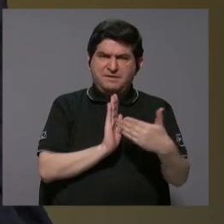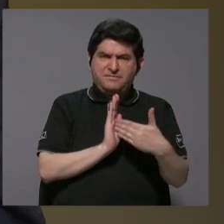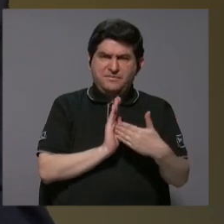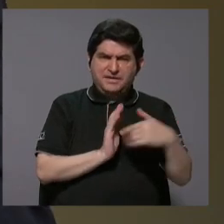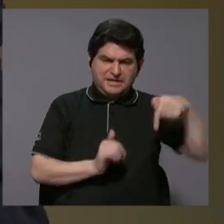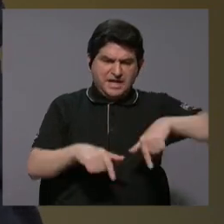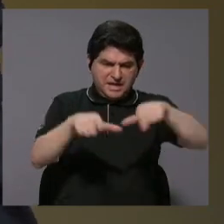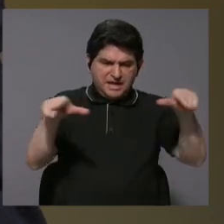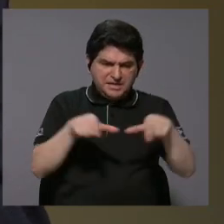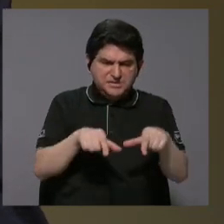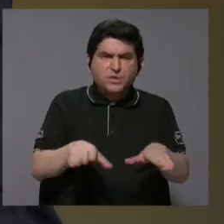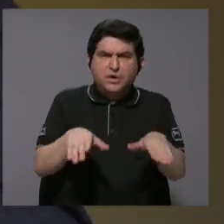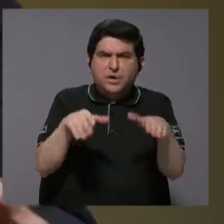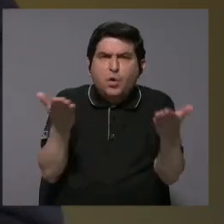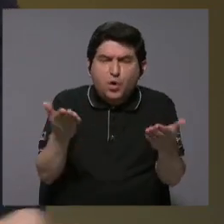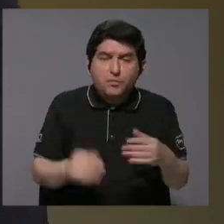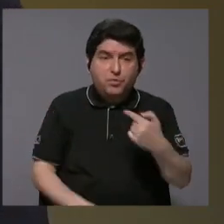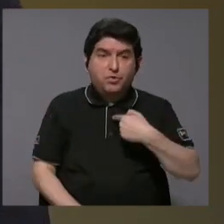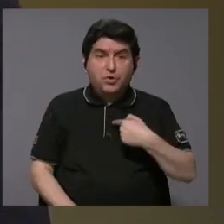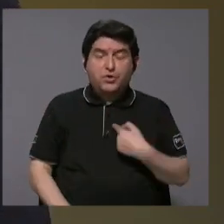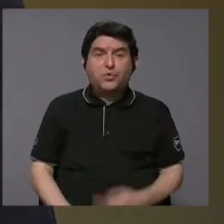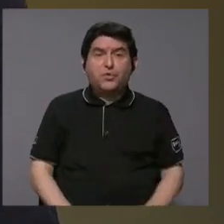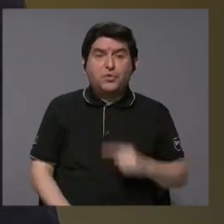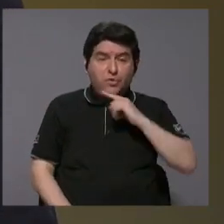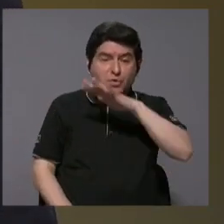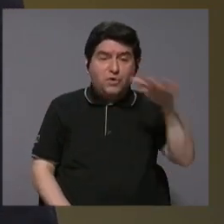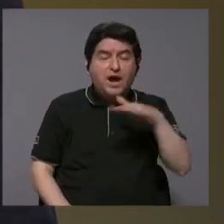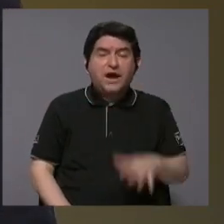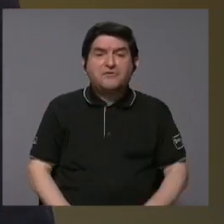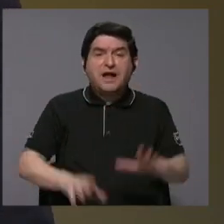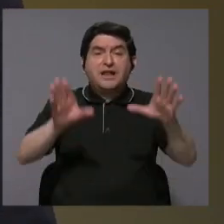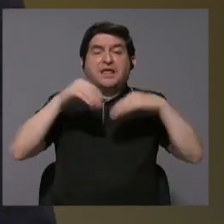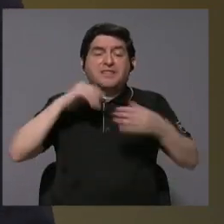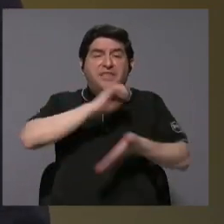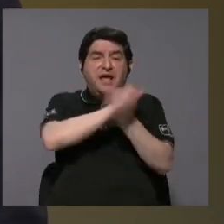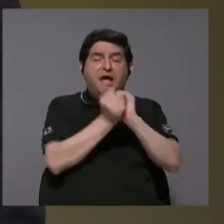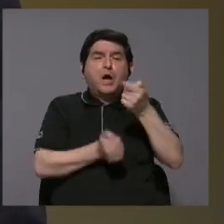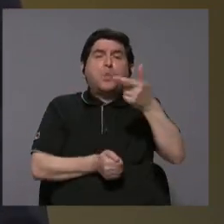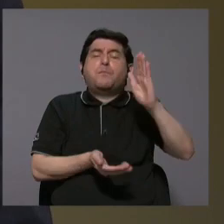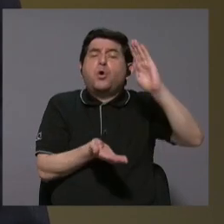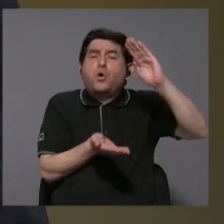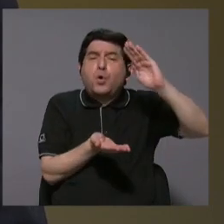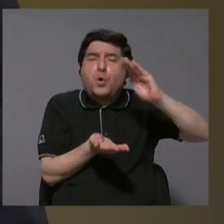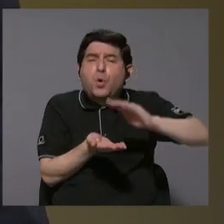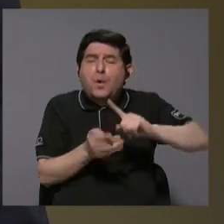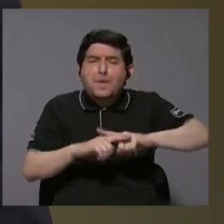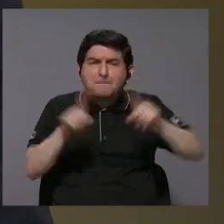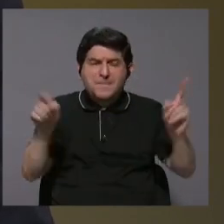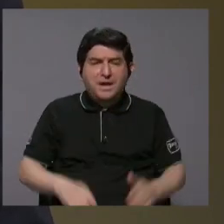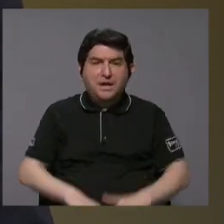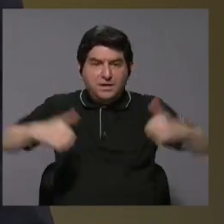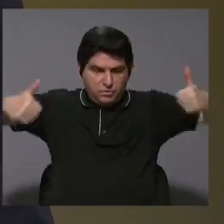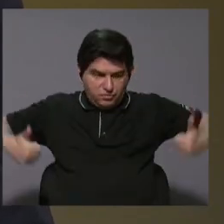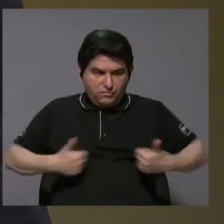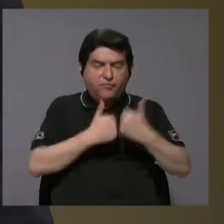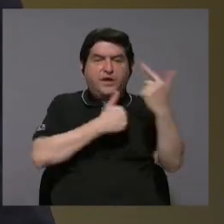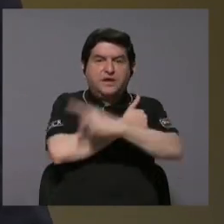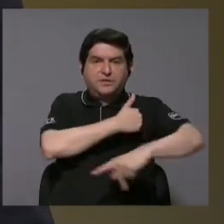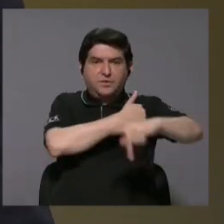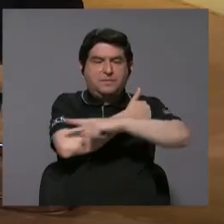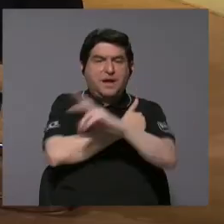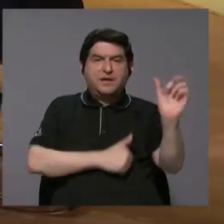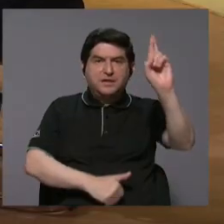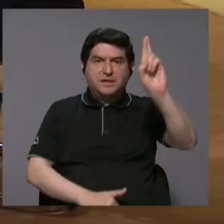este lugar, y hay que adaptarse a esa realidad. Podemos mitigar un poquito, pero en realidad el desafío en un país como Costa